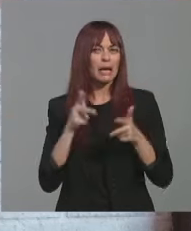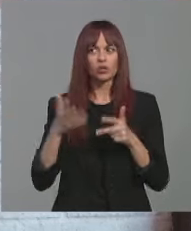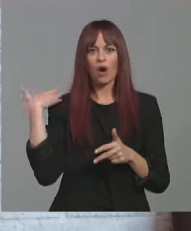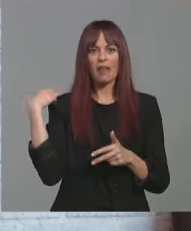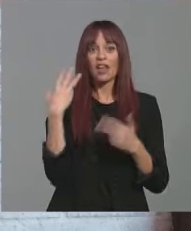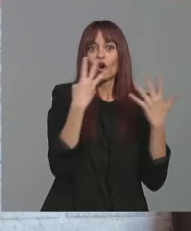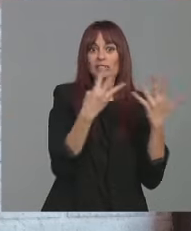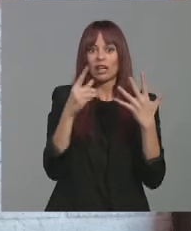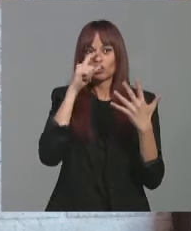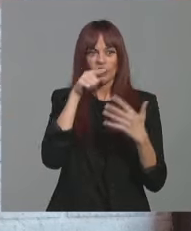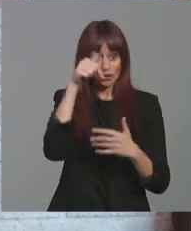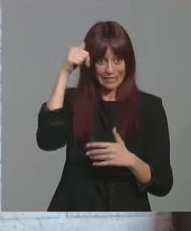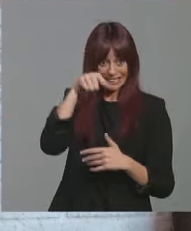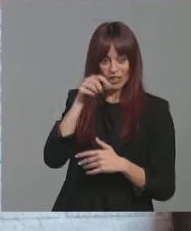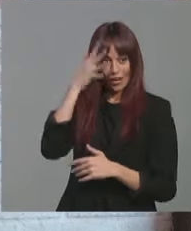88